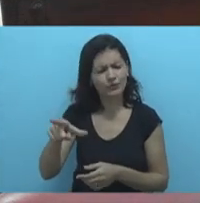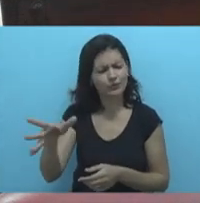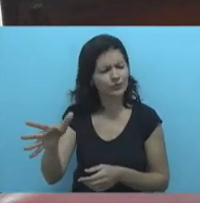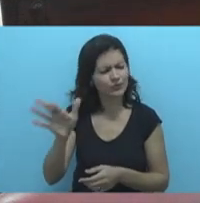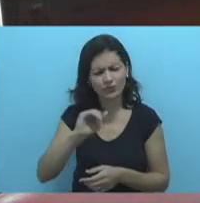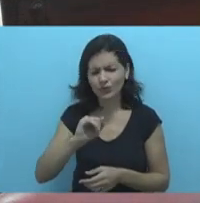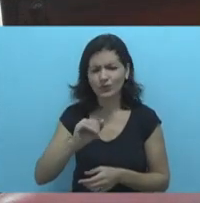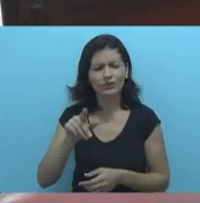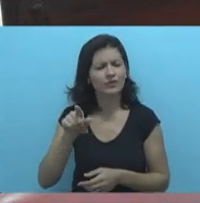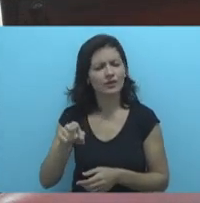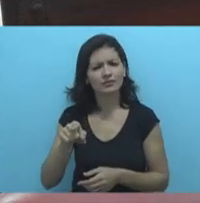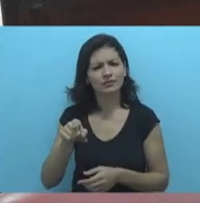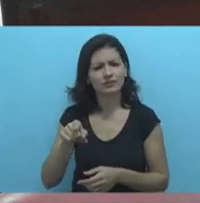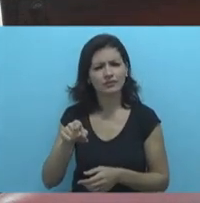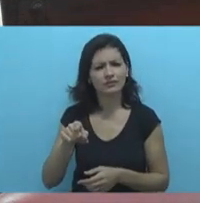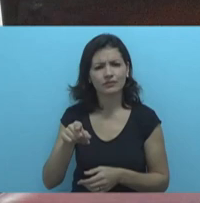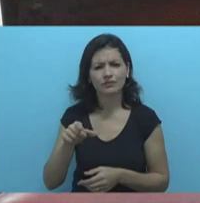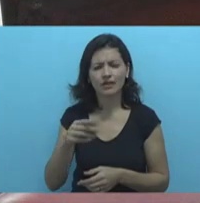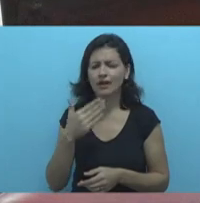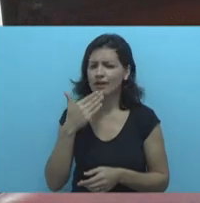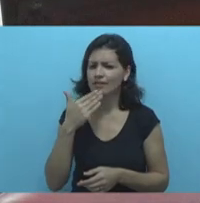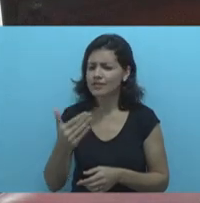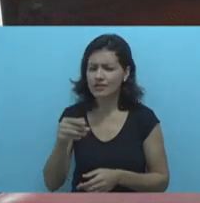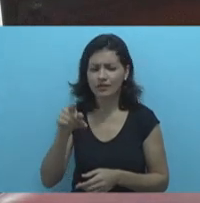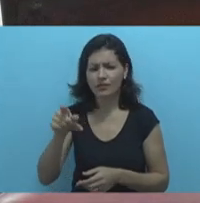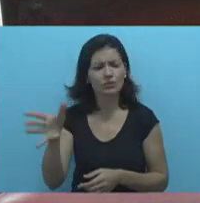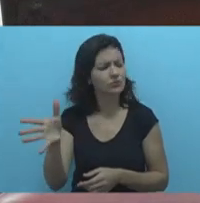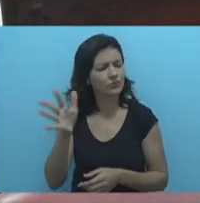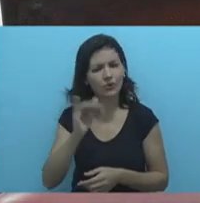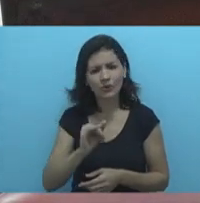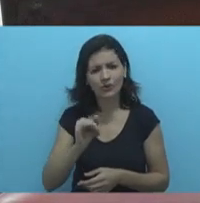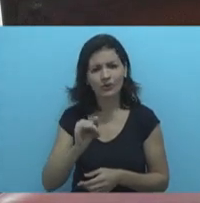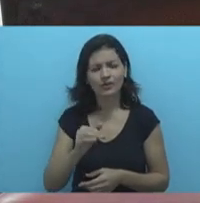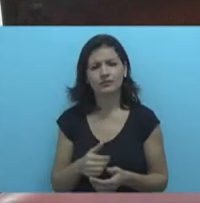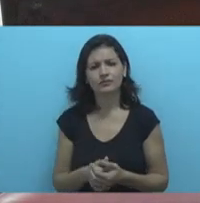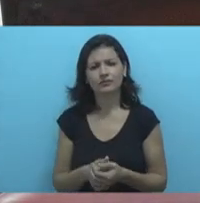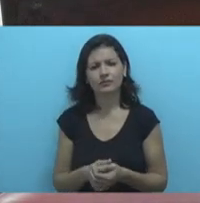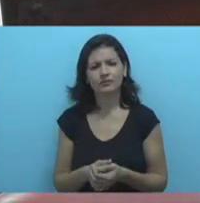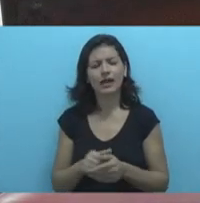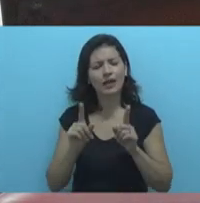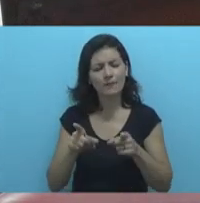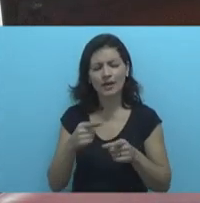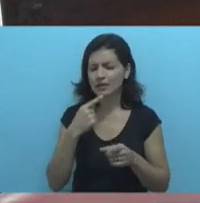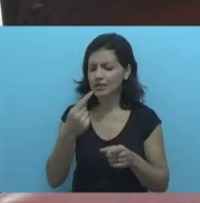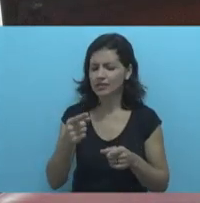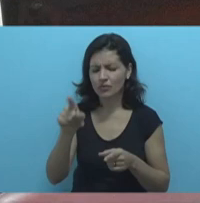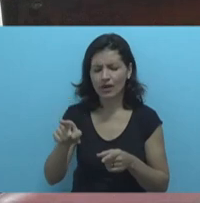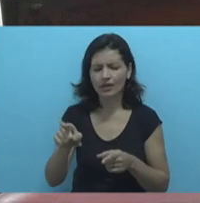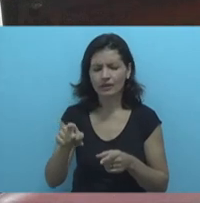habrá un solo día en que no estemos agradecidos a vos, pero también te decimos con el corazón en la